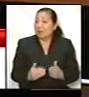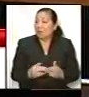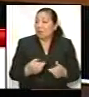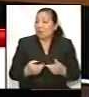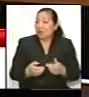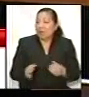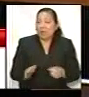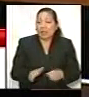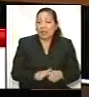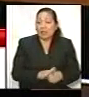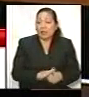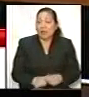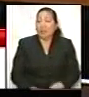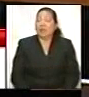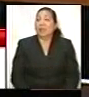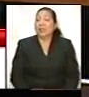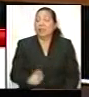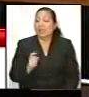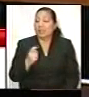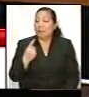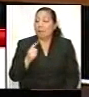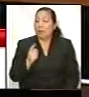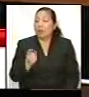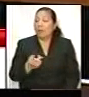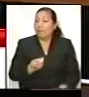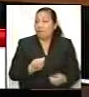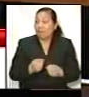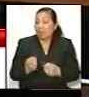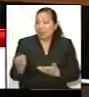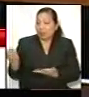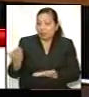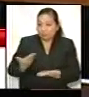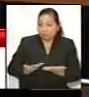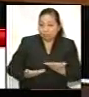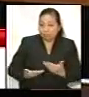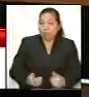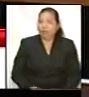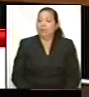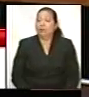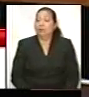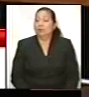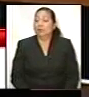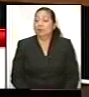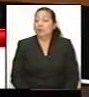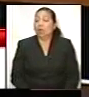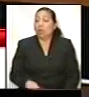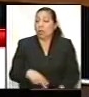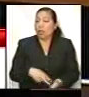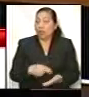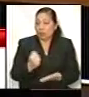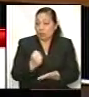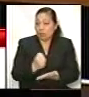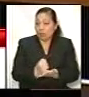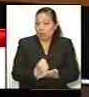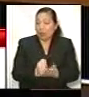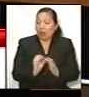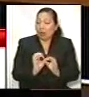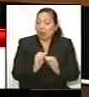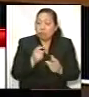productos absorbentes, se requiere para su importación y comercialización de una notificación